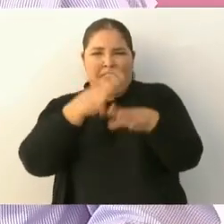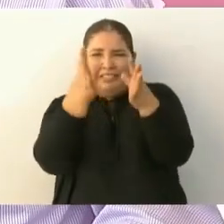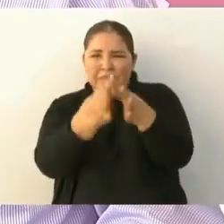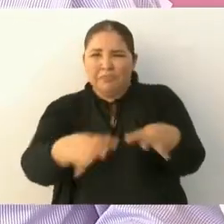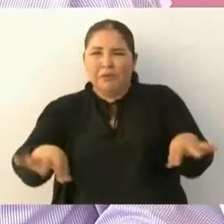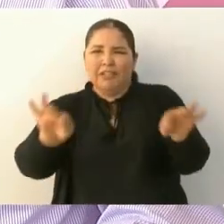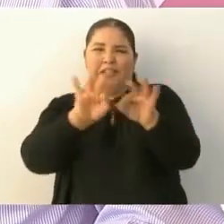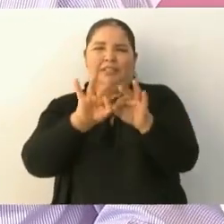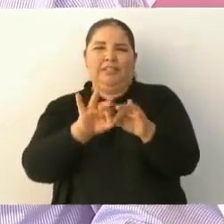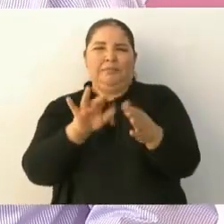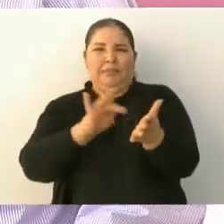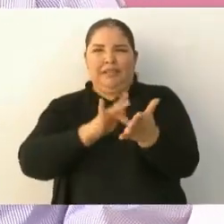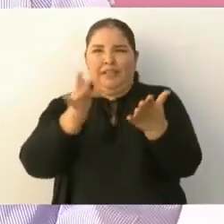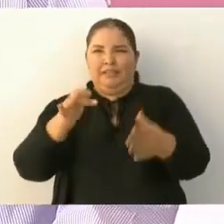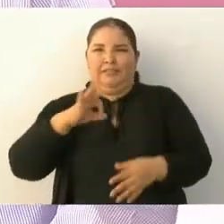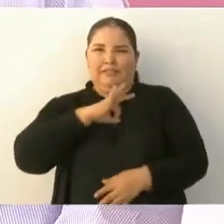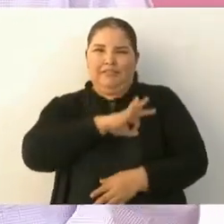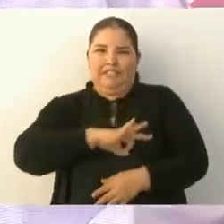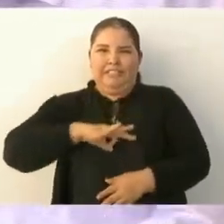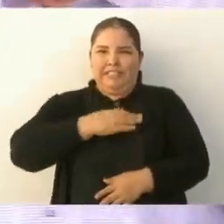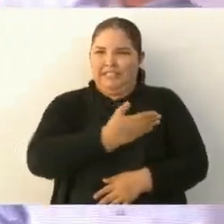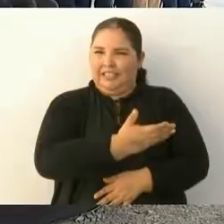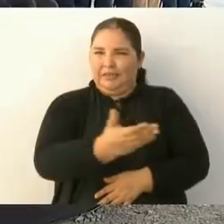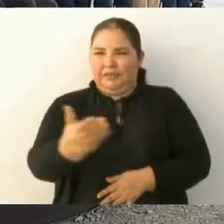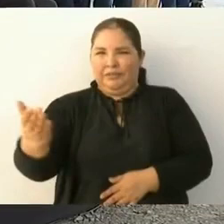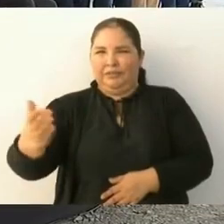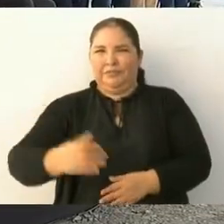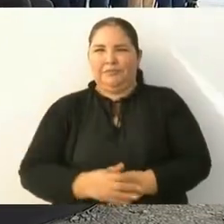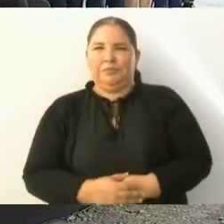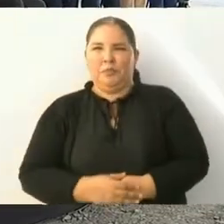Muchísimas gracias y felicidades a todos. Buenas tardes.